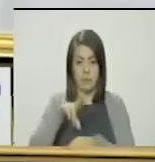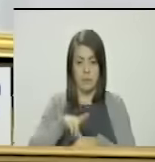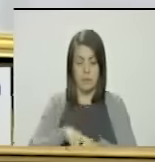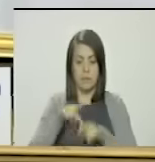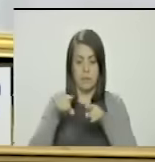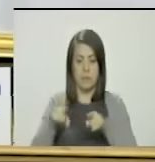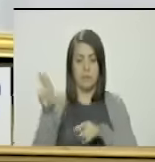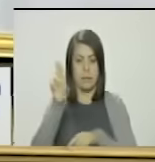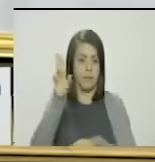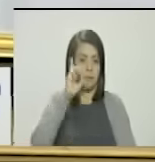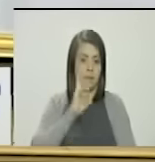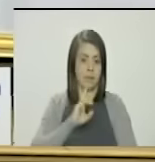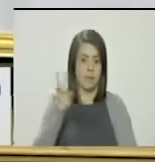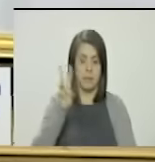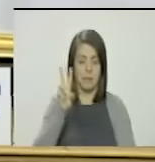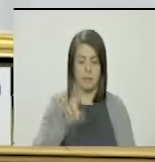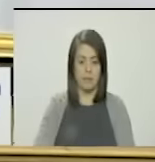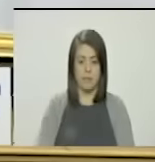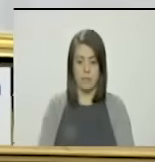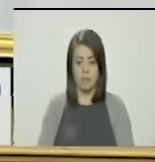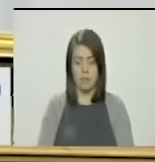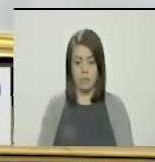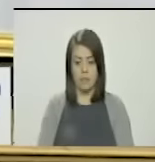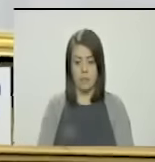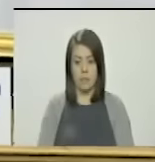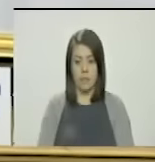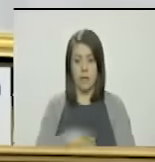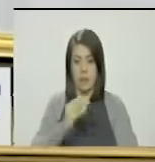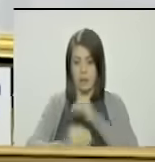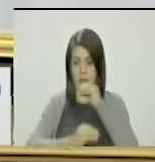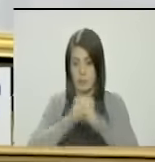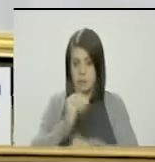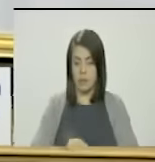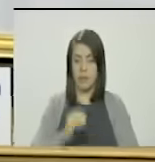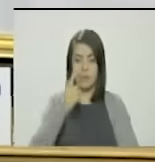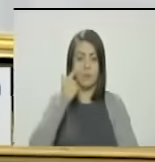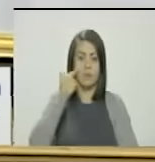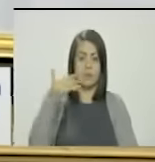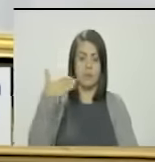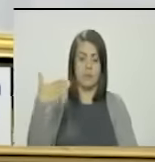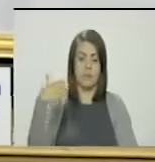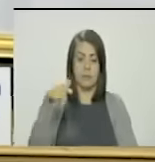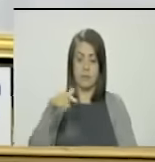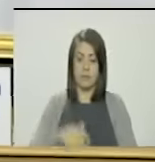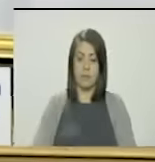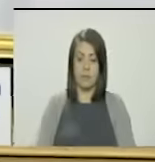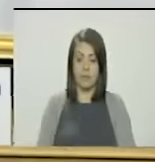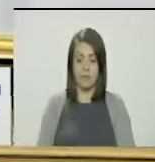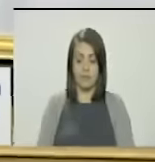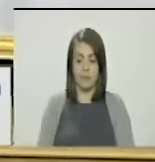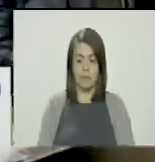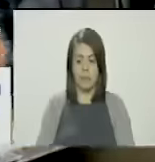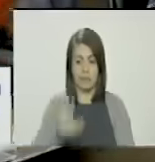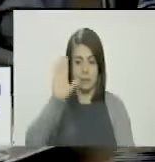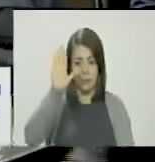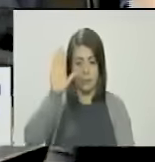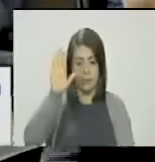Nacional de la República Bolivariana de Venezuela, sírvanse manifestarlo con la señal de